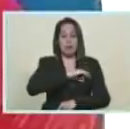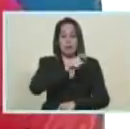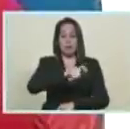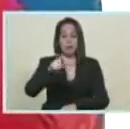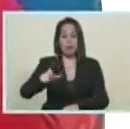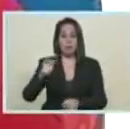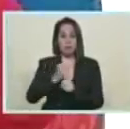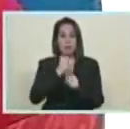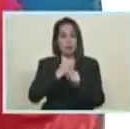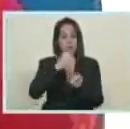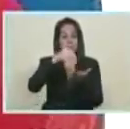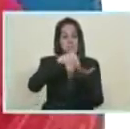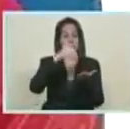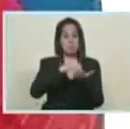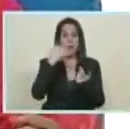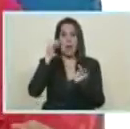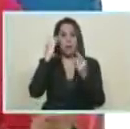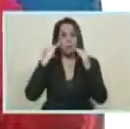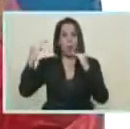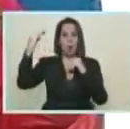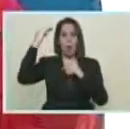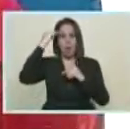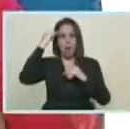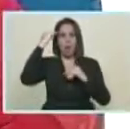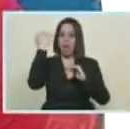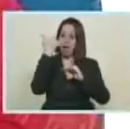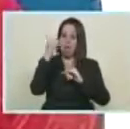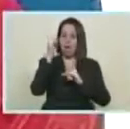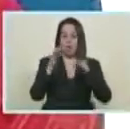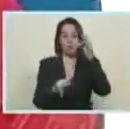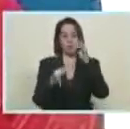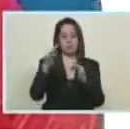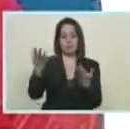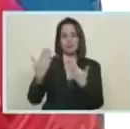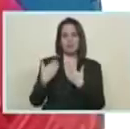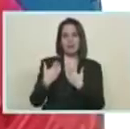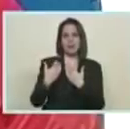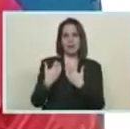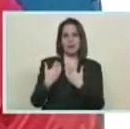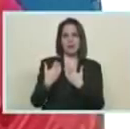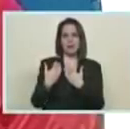Tenemos la moral, tenemos la justicia de nuestro lado.